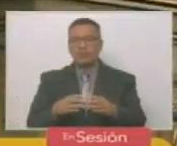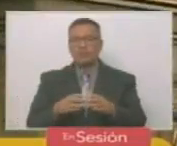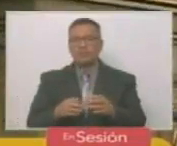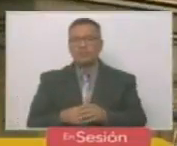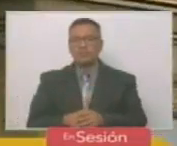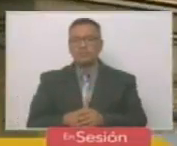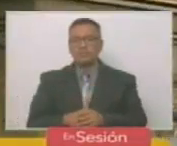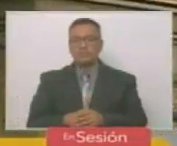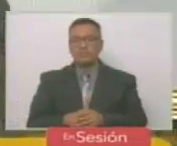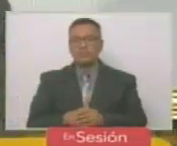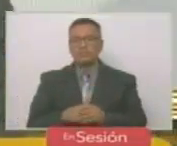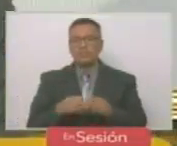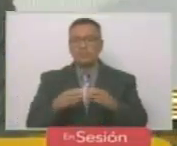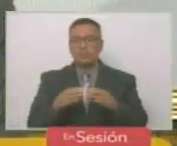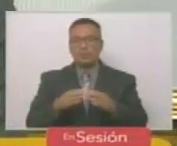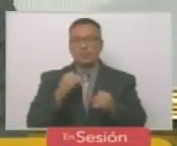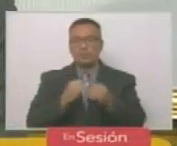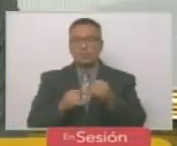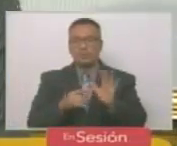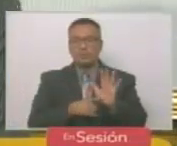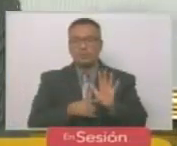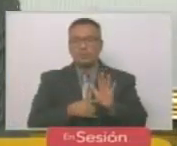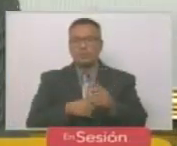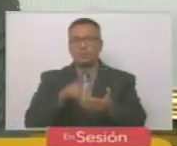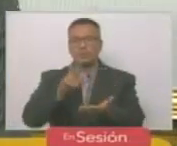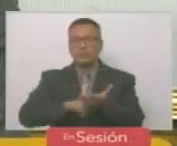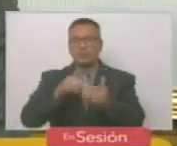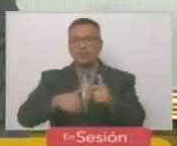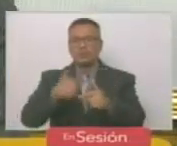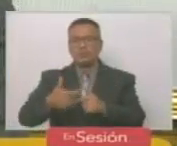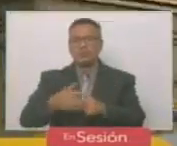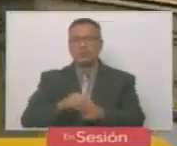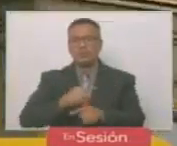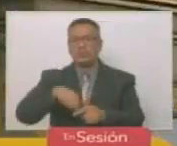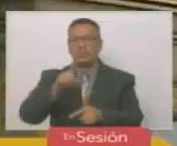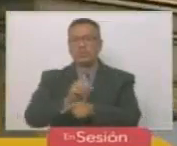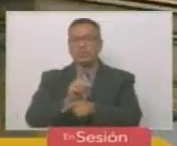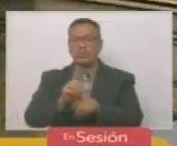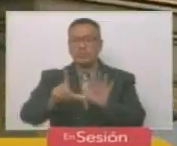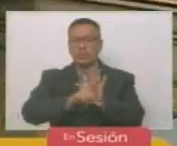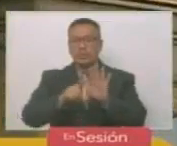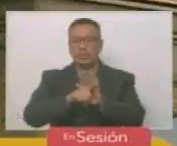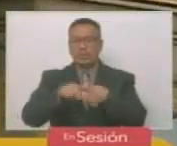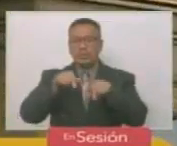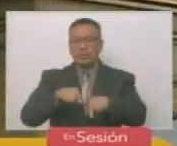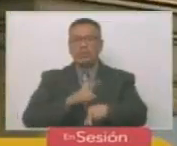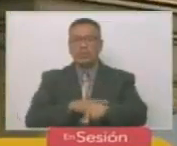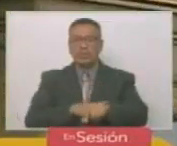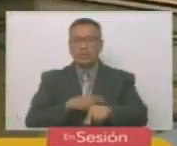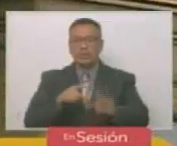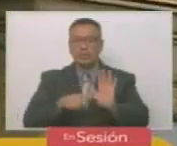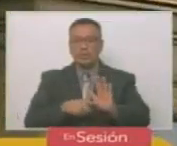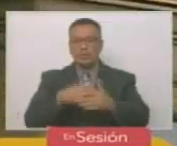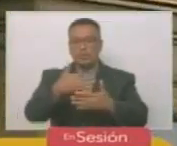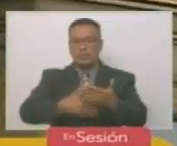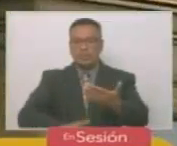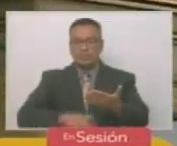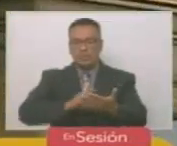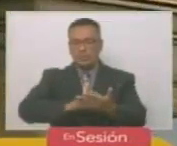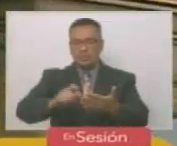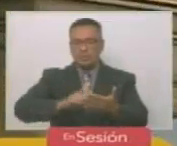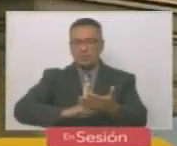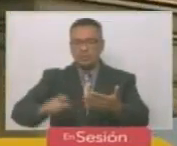En consideración la disposición final. Aprobada. Siguiente. Única. Esta ley entrará en vigencia mediante su publicación en Gaceta